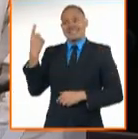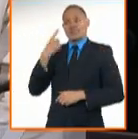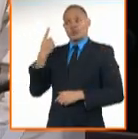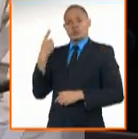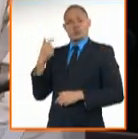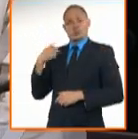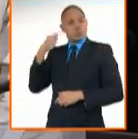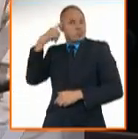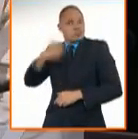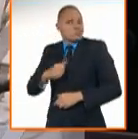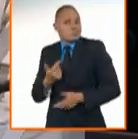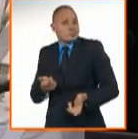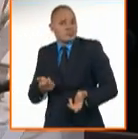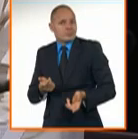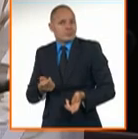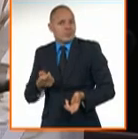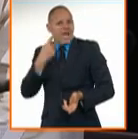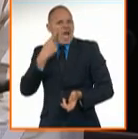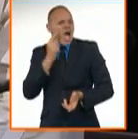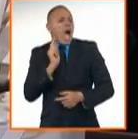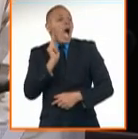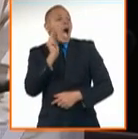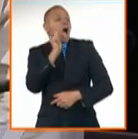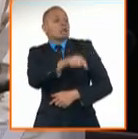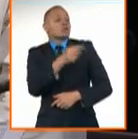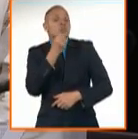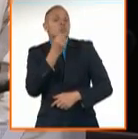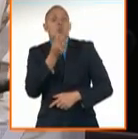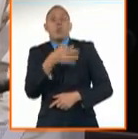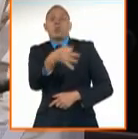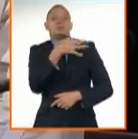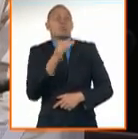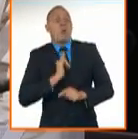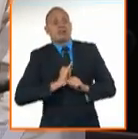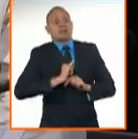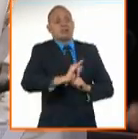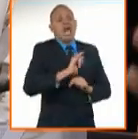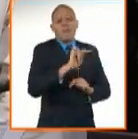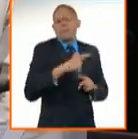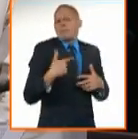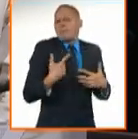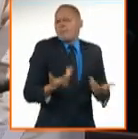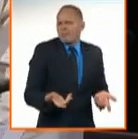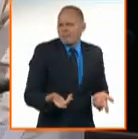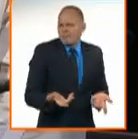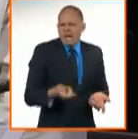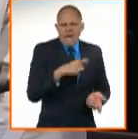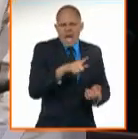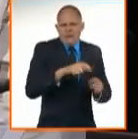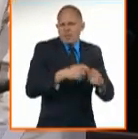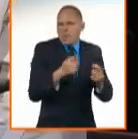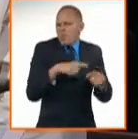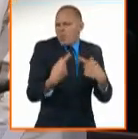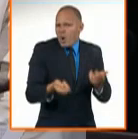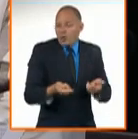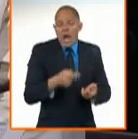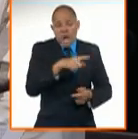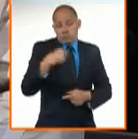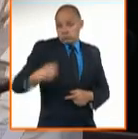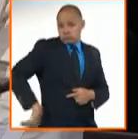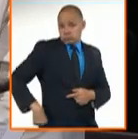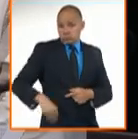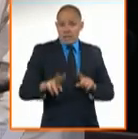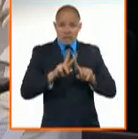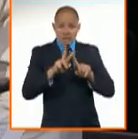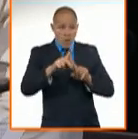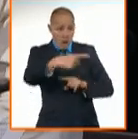formar la próxima allí que pasó una noche mí en mi cuarto en mi municipio bueno por la radio base por la televisión ahí local de la provincia